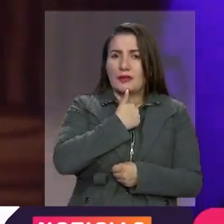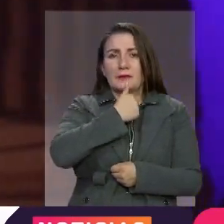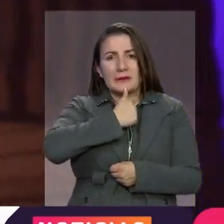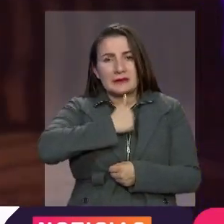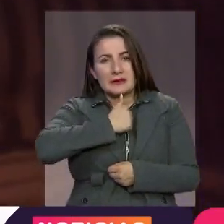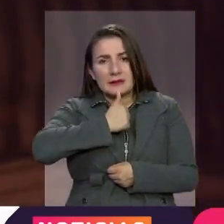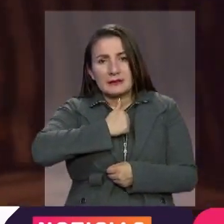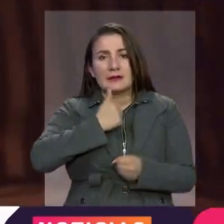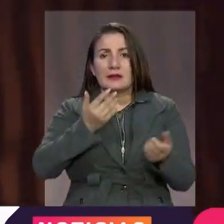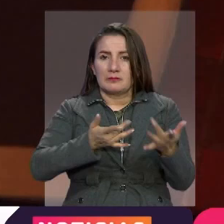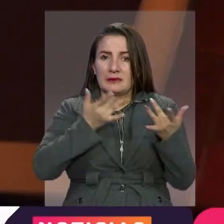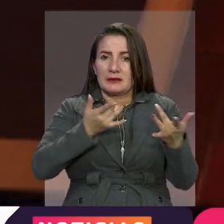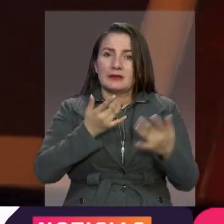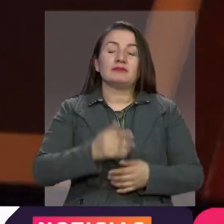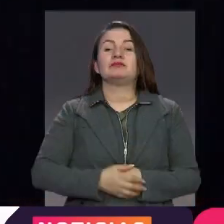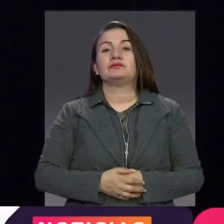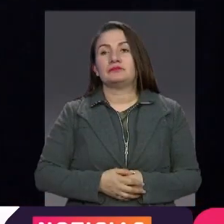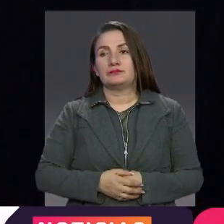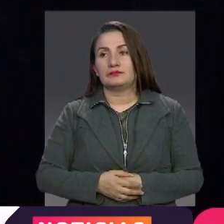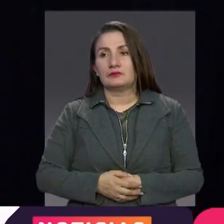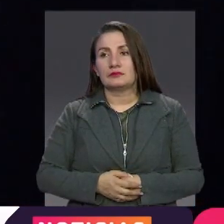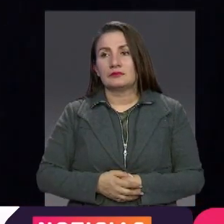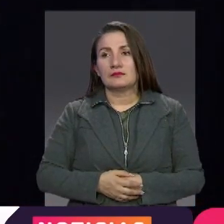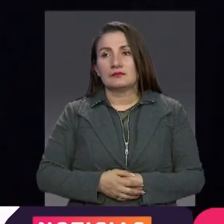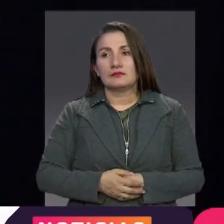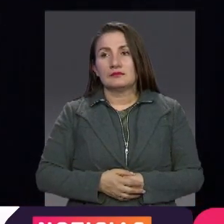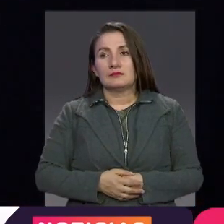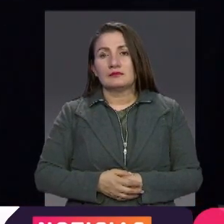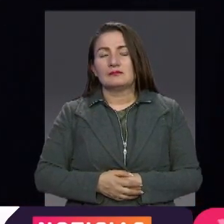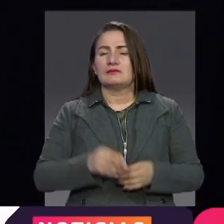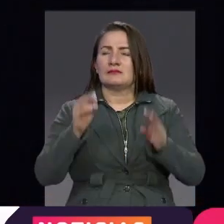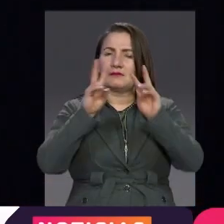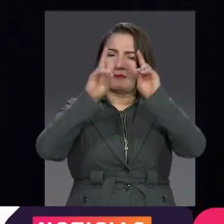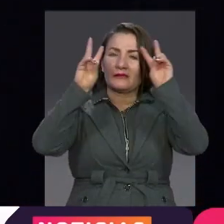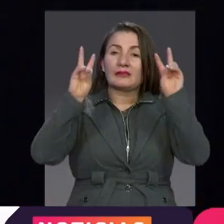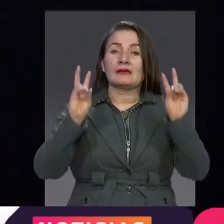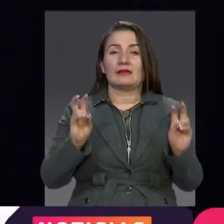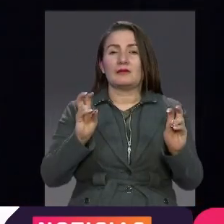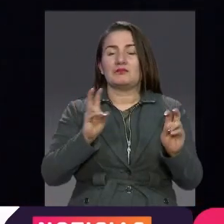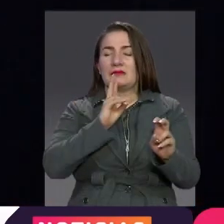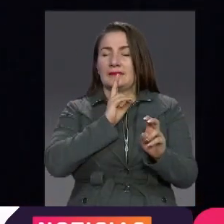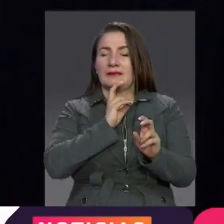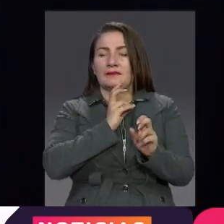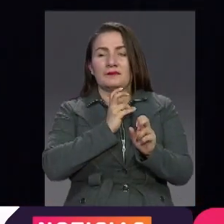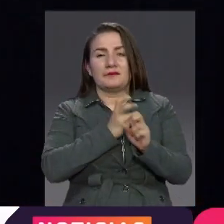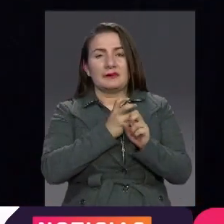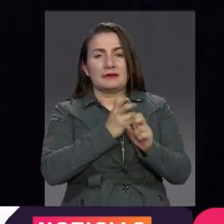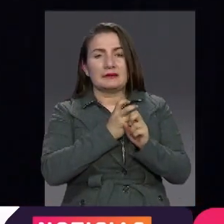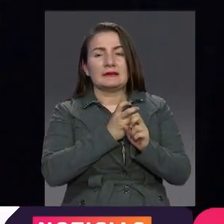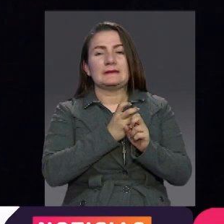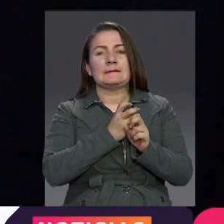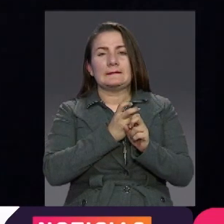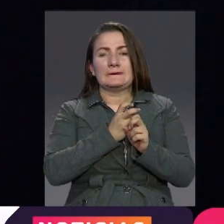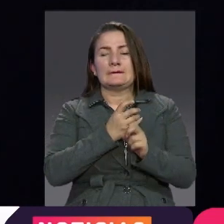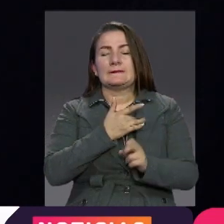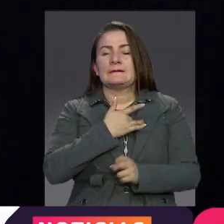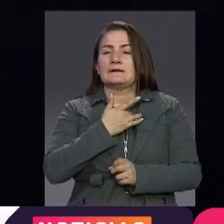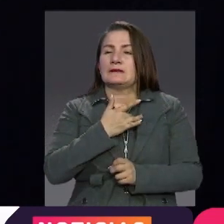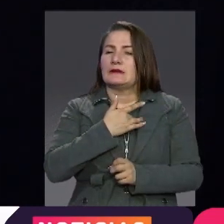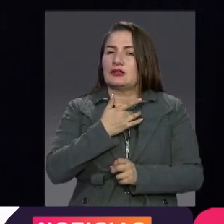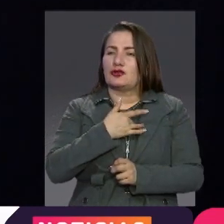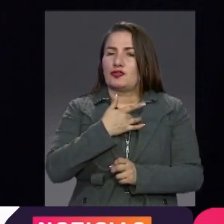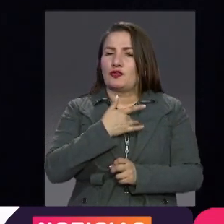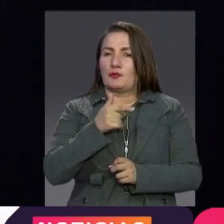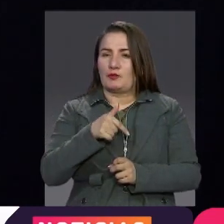cree todo lo espera y todo lo soporta es un tema y complejo muy difícil siento que en